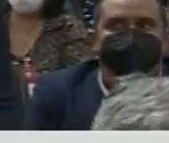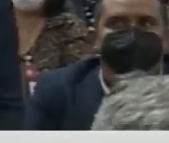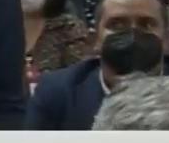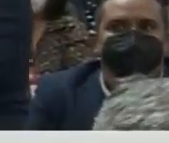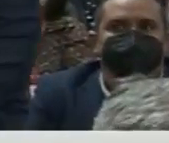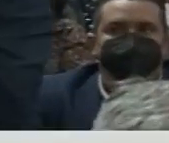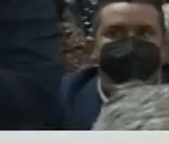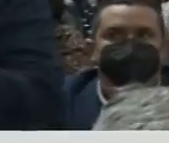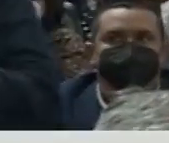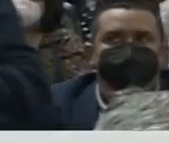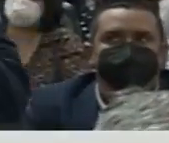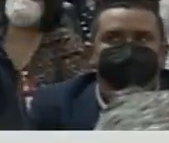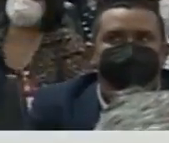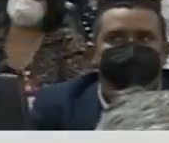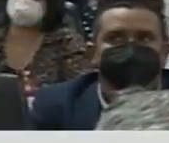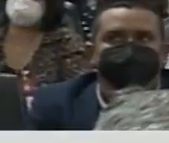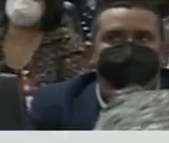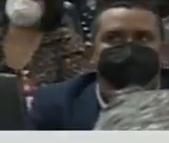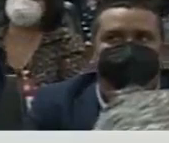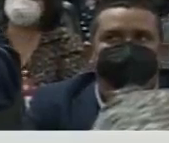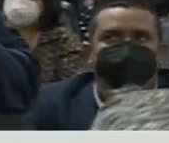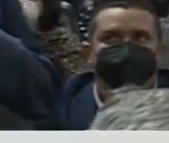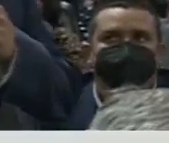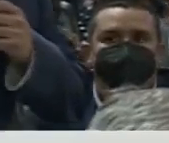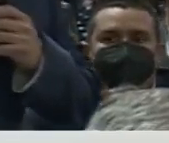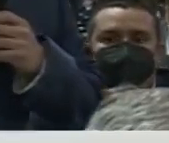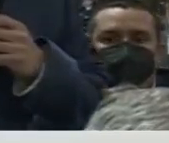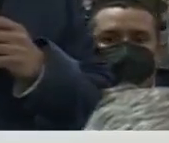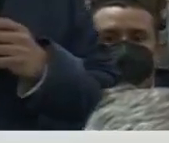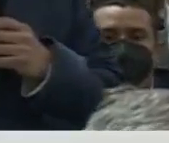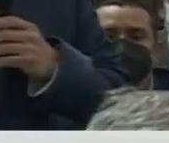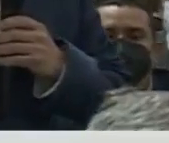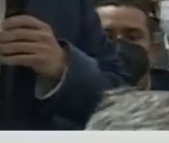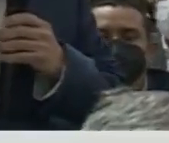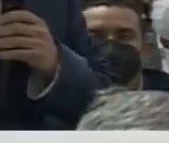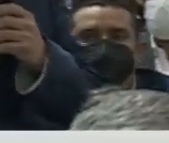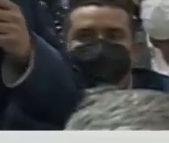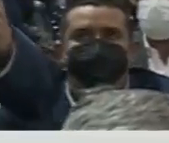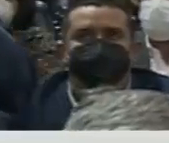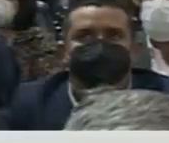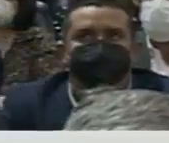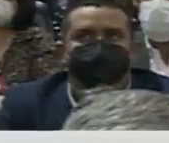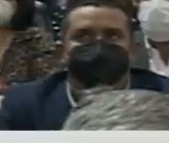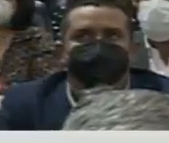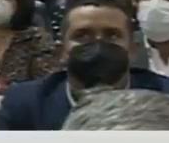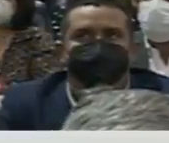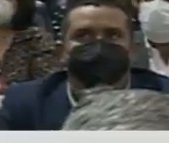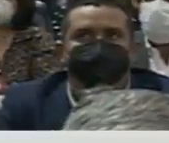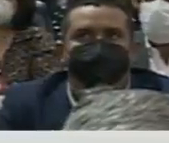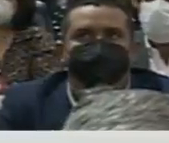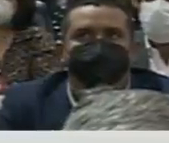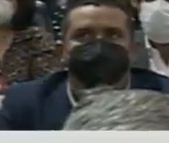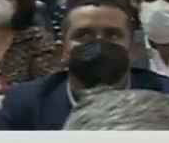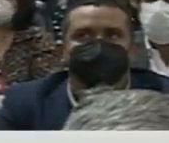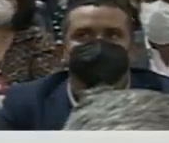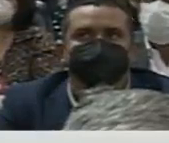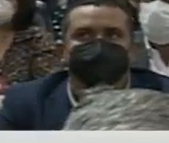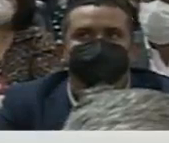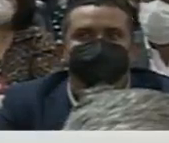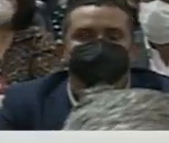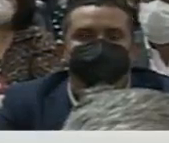nos acompañan, nuestro testimonio de solidaridad, de respeto. Pero precisamente hoy